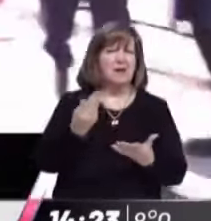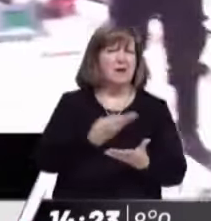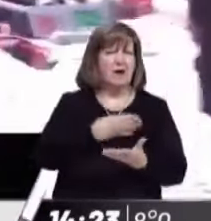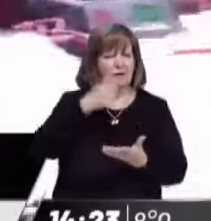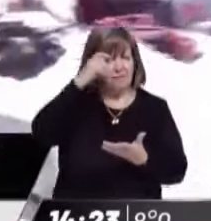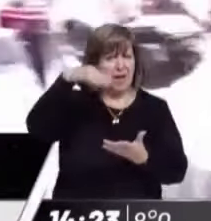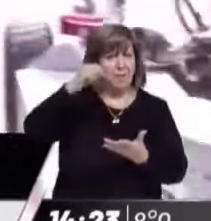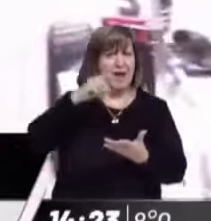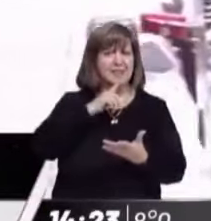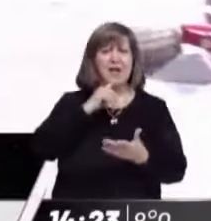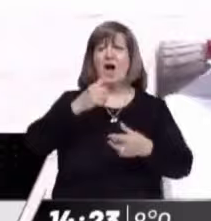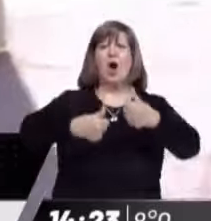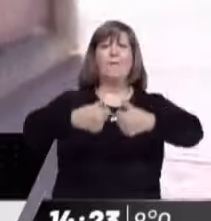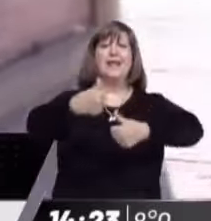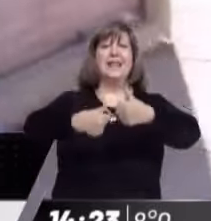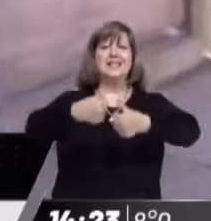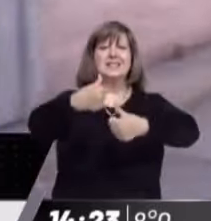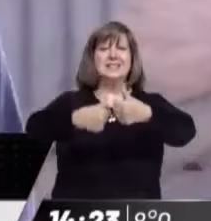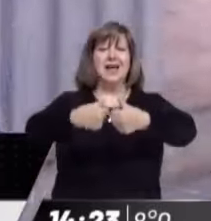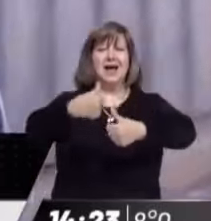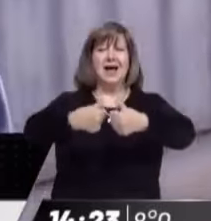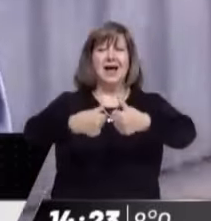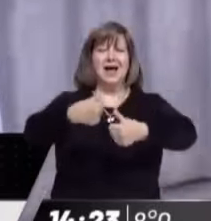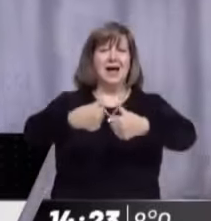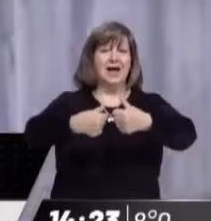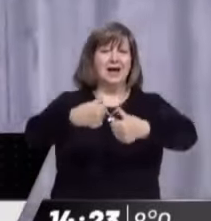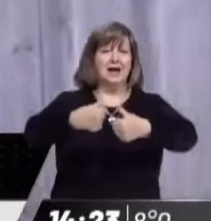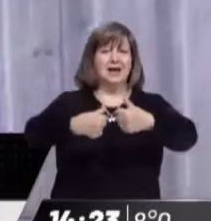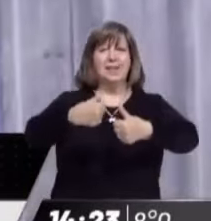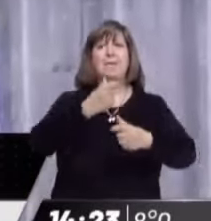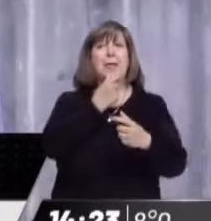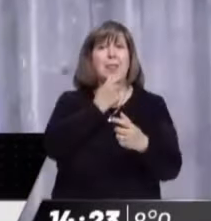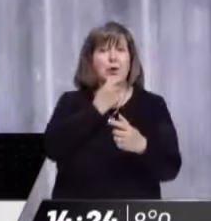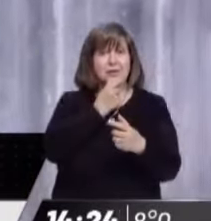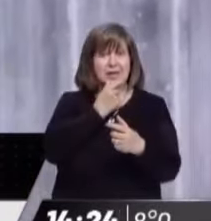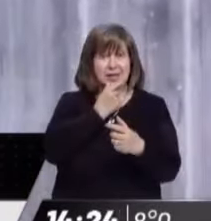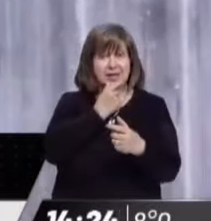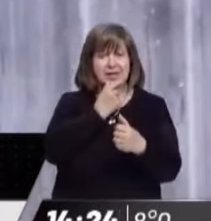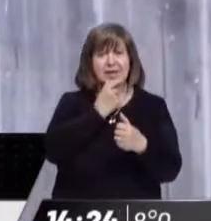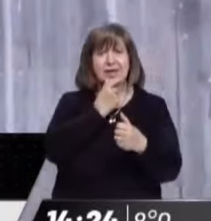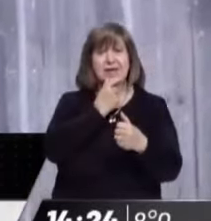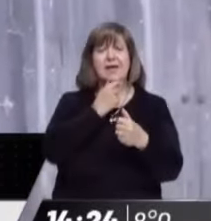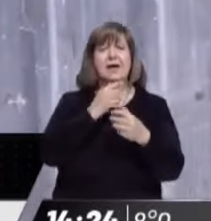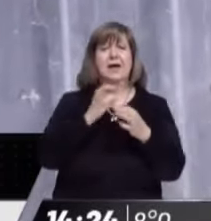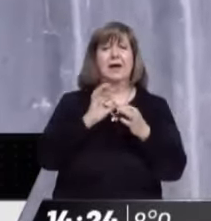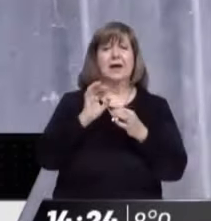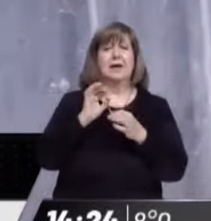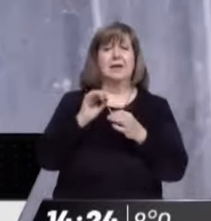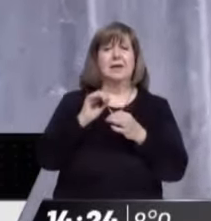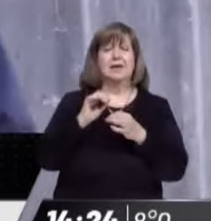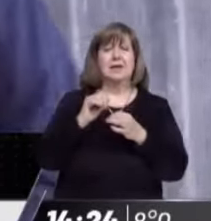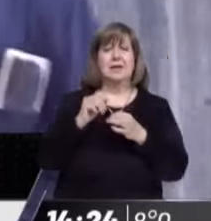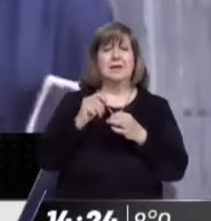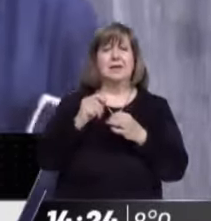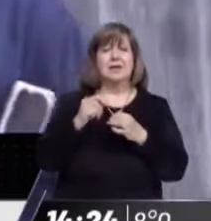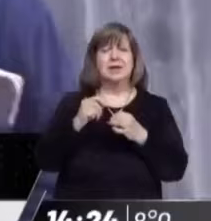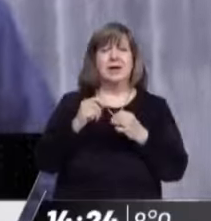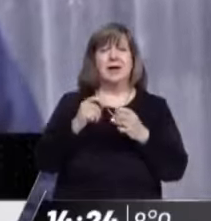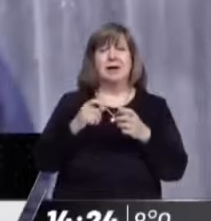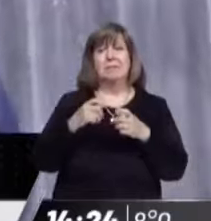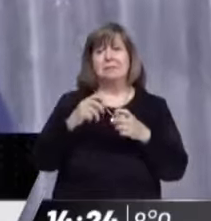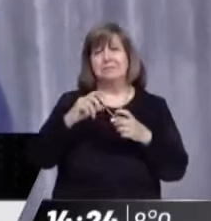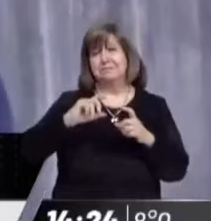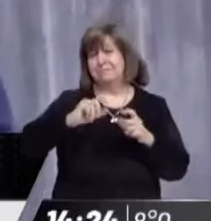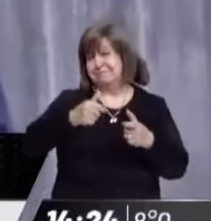eso? Esa es una competencia a nivel de Mendoza, provincial. Se otorga una licencia de piloto, hay que sacar licencia de